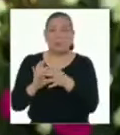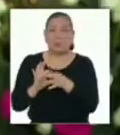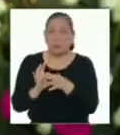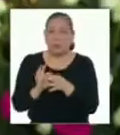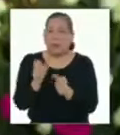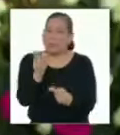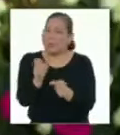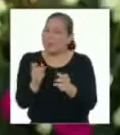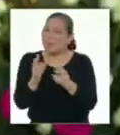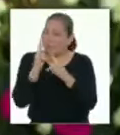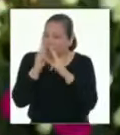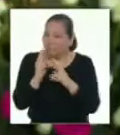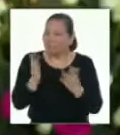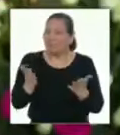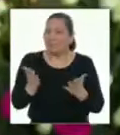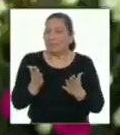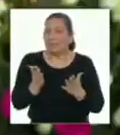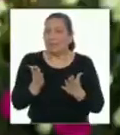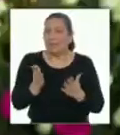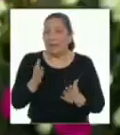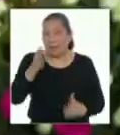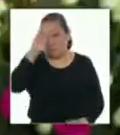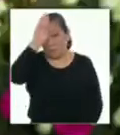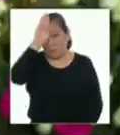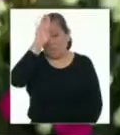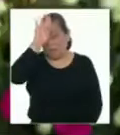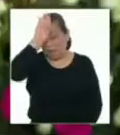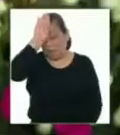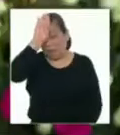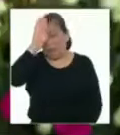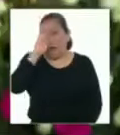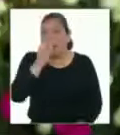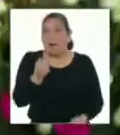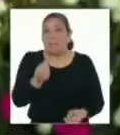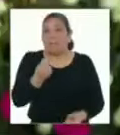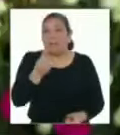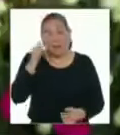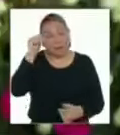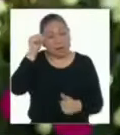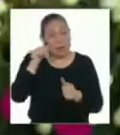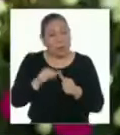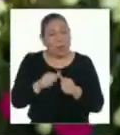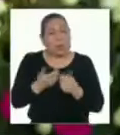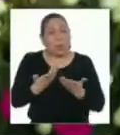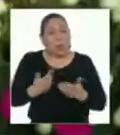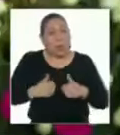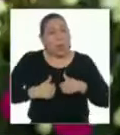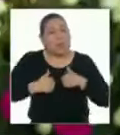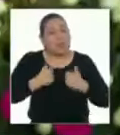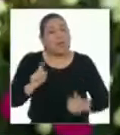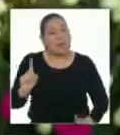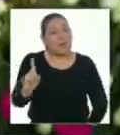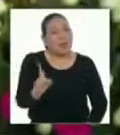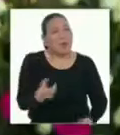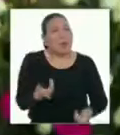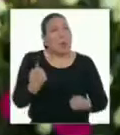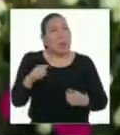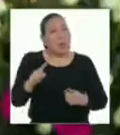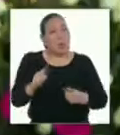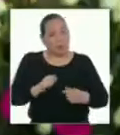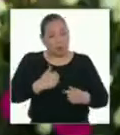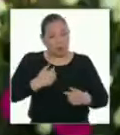fraternidad humana, el Papa nos recuerda cómo está inscrita en nuestra propia vida, desde que